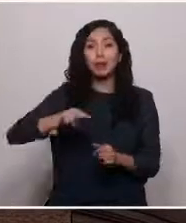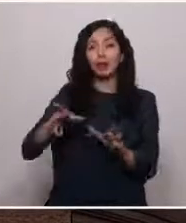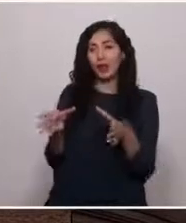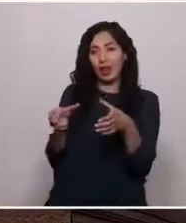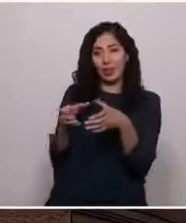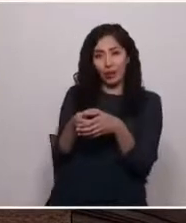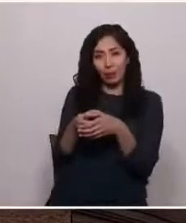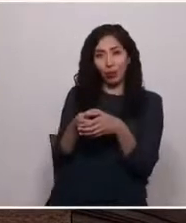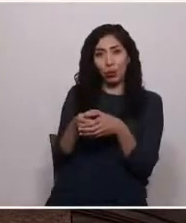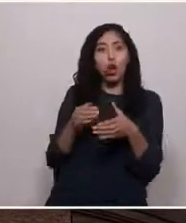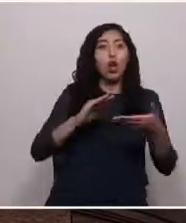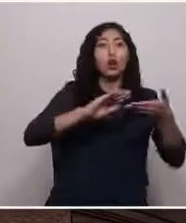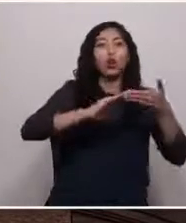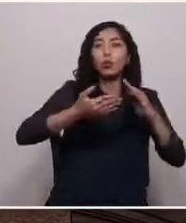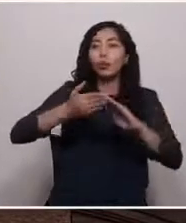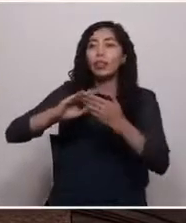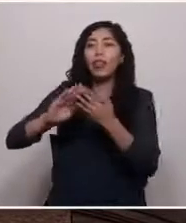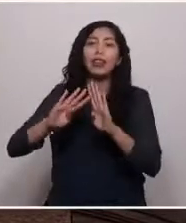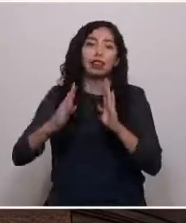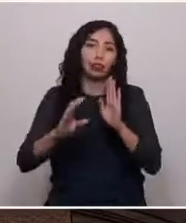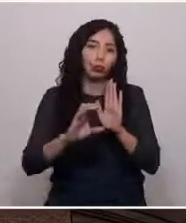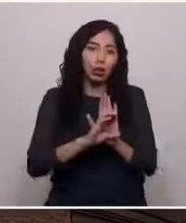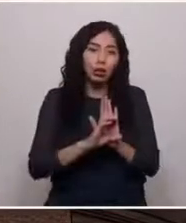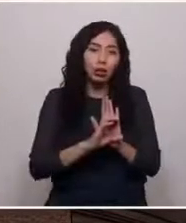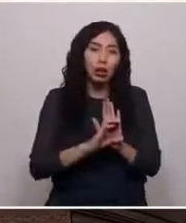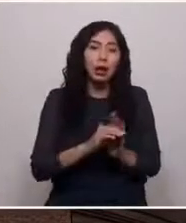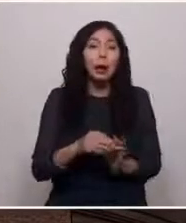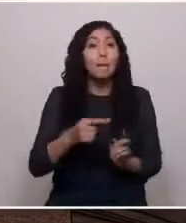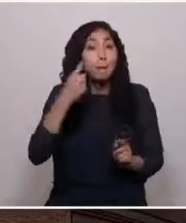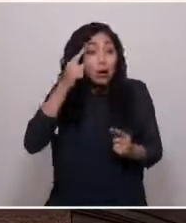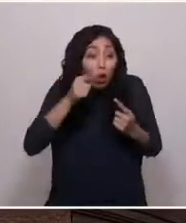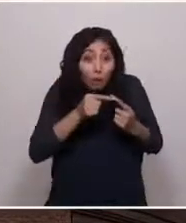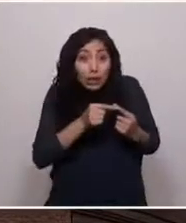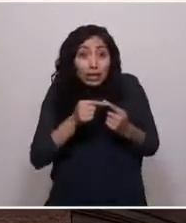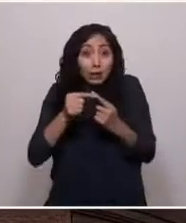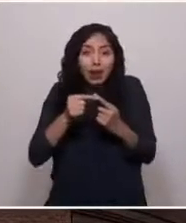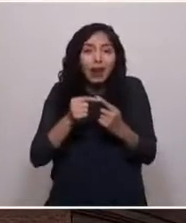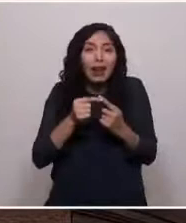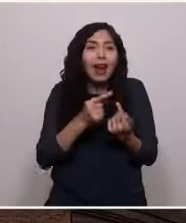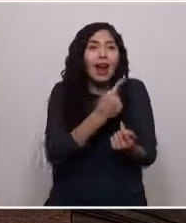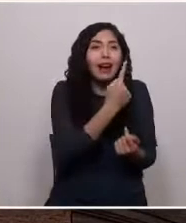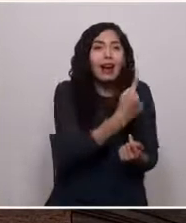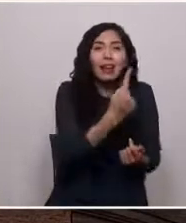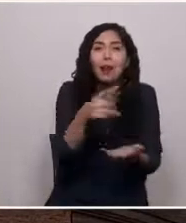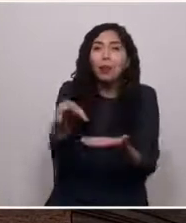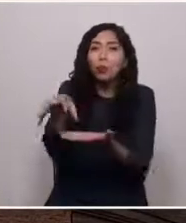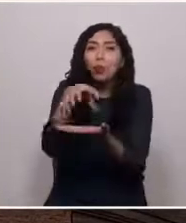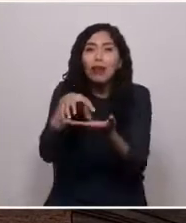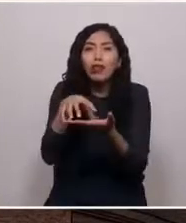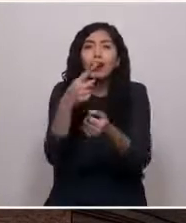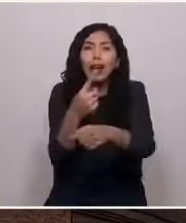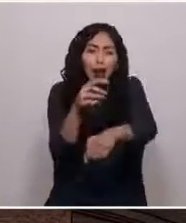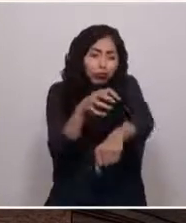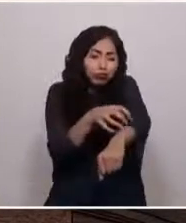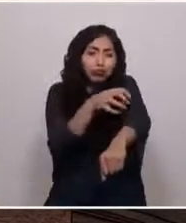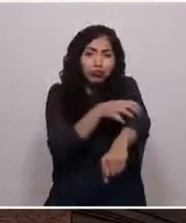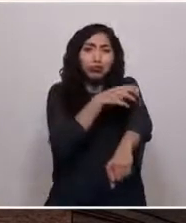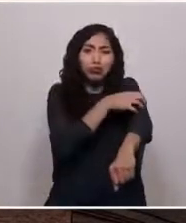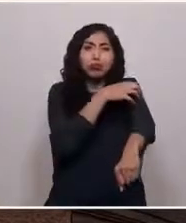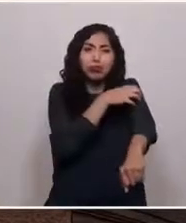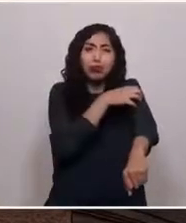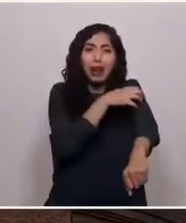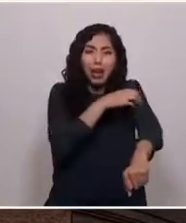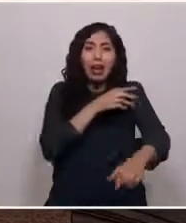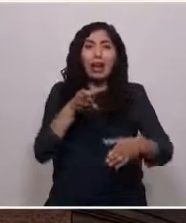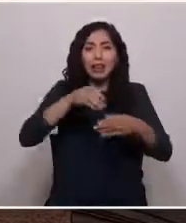comunidades constituyentes pero principalmente saludar a cada pueblo a cada territorio que constituye esto que llamamos chiles